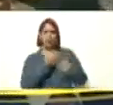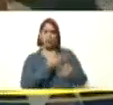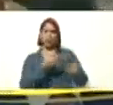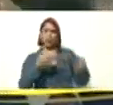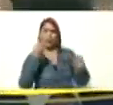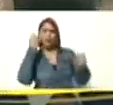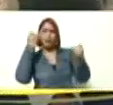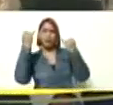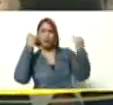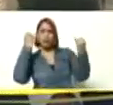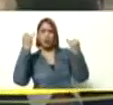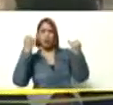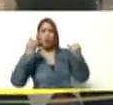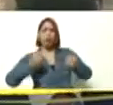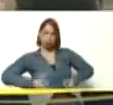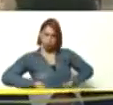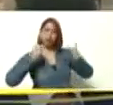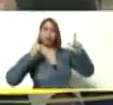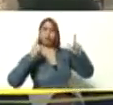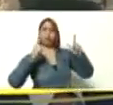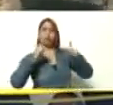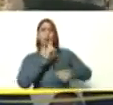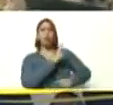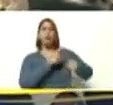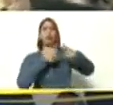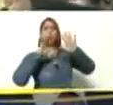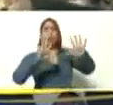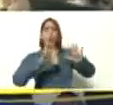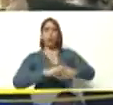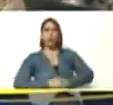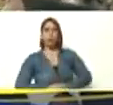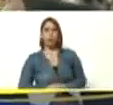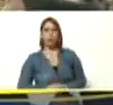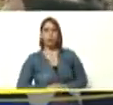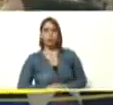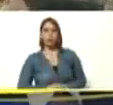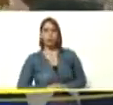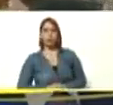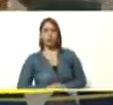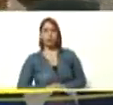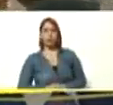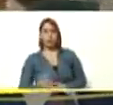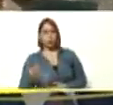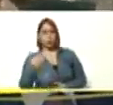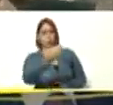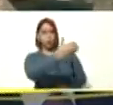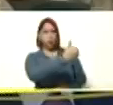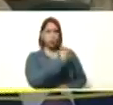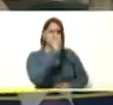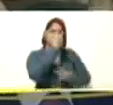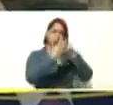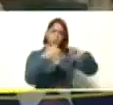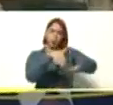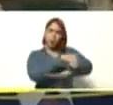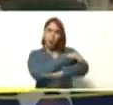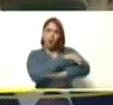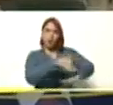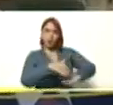idea. Vamos por eso. El 1x10 se recogió calle a